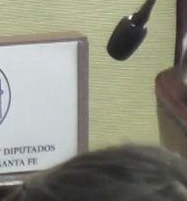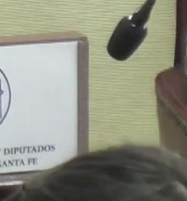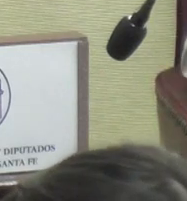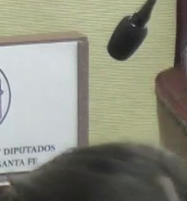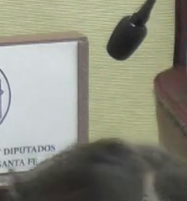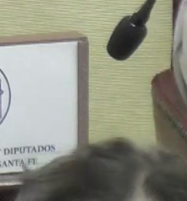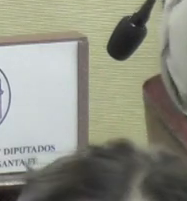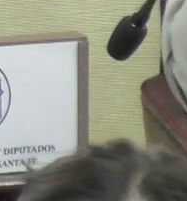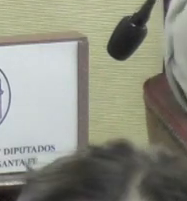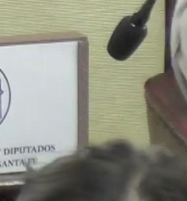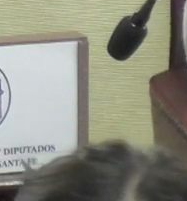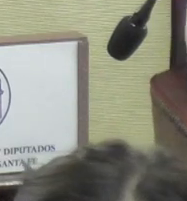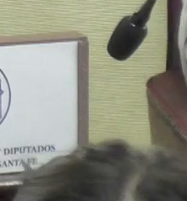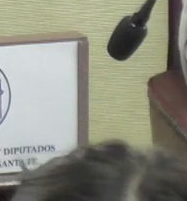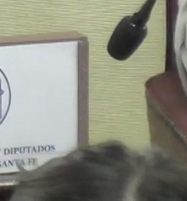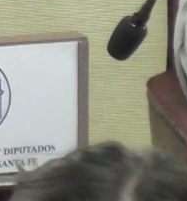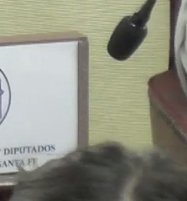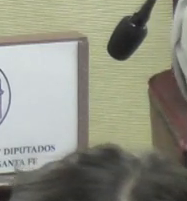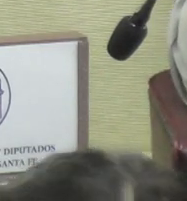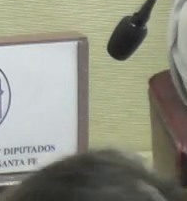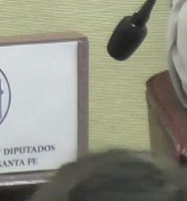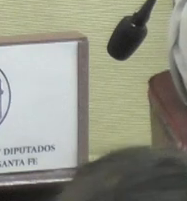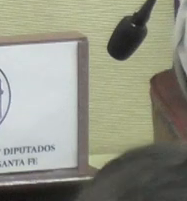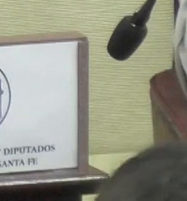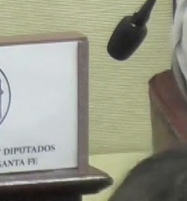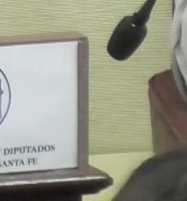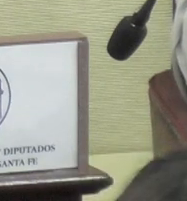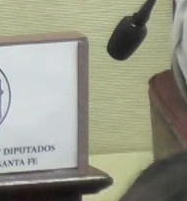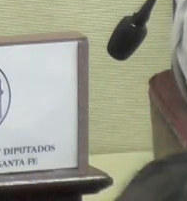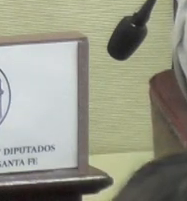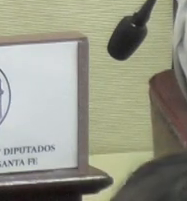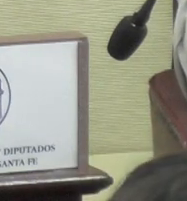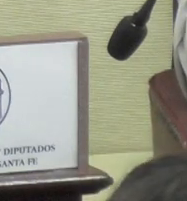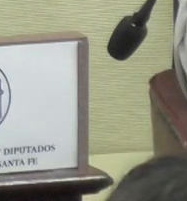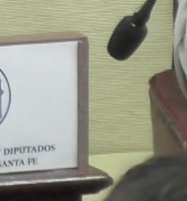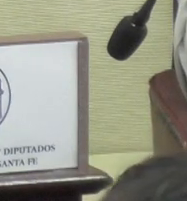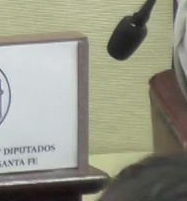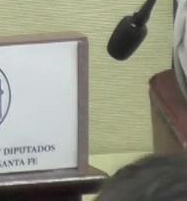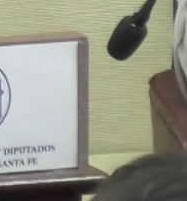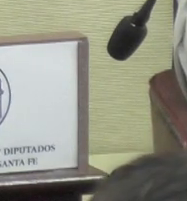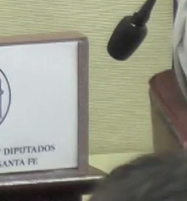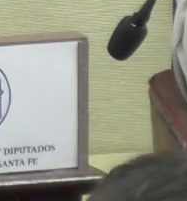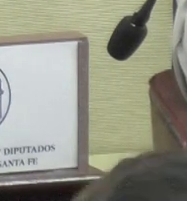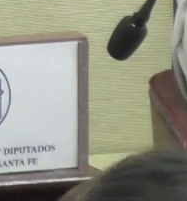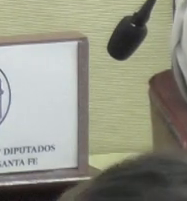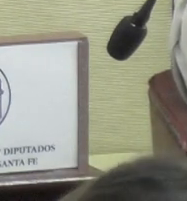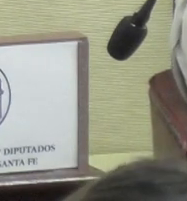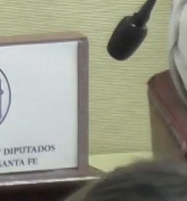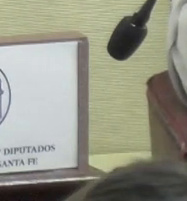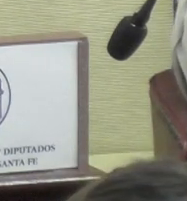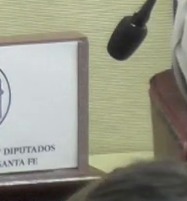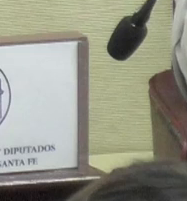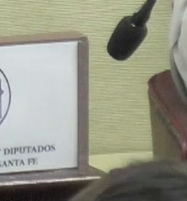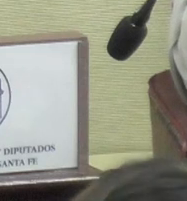la universidad pública que vivimos todos y todas ayer, participando de esas marchas en las